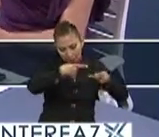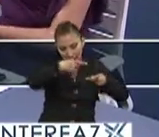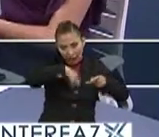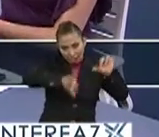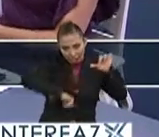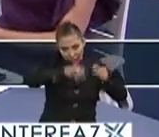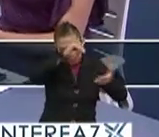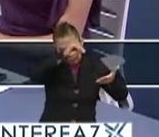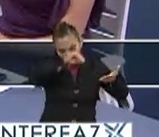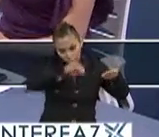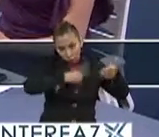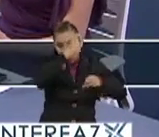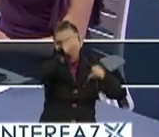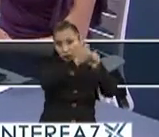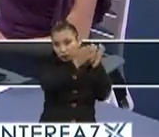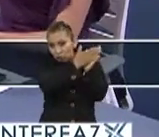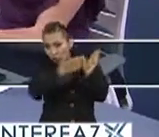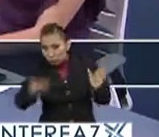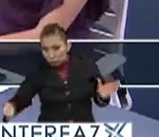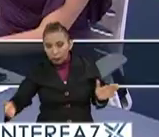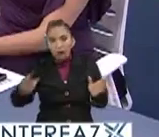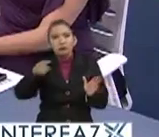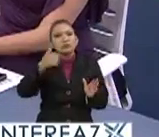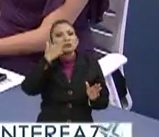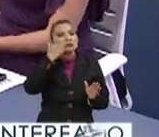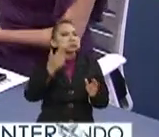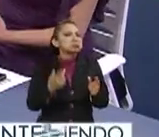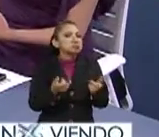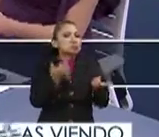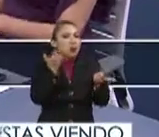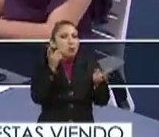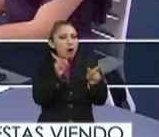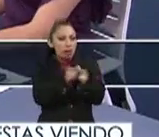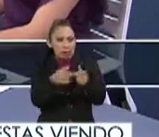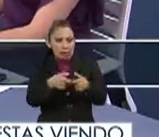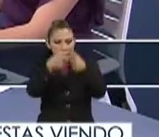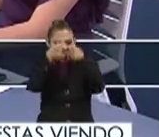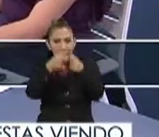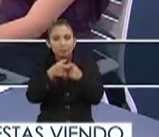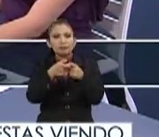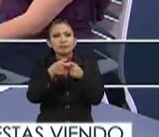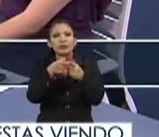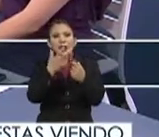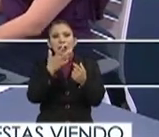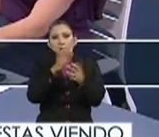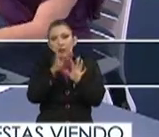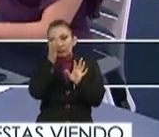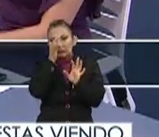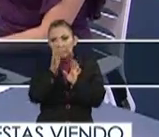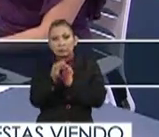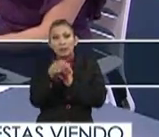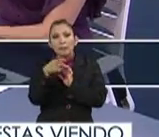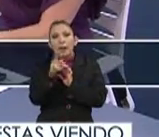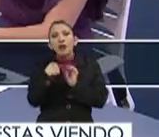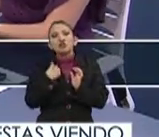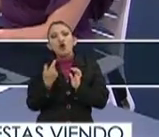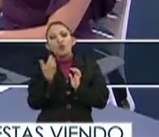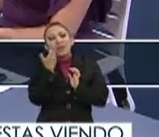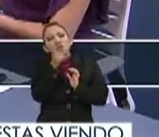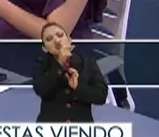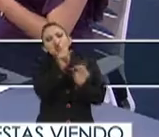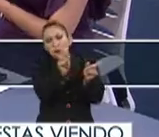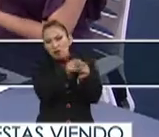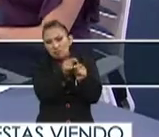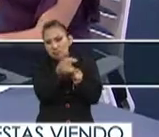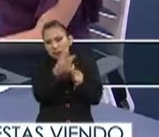programación de todo el año, digamos, ¿no? Me gustaría que, vamos a tener que hacer una breve pausa en un pocos segundos, pero me gustaría que nos comentara